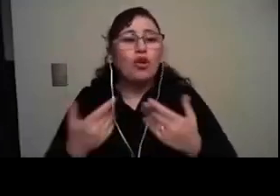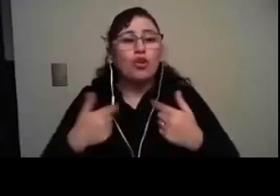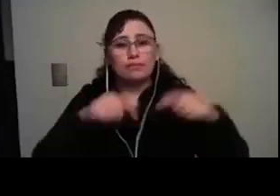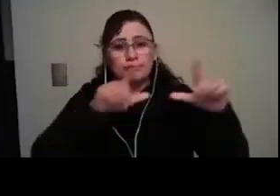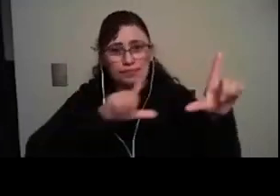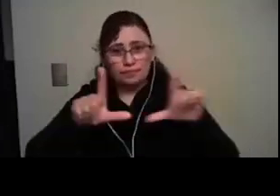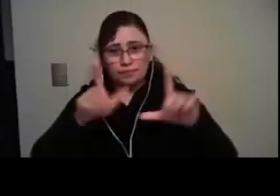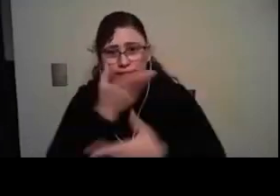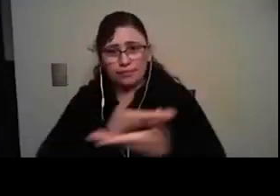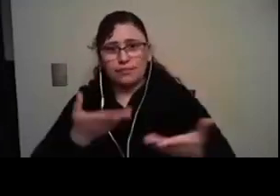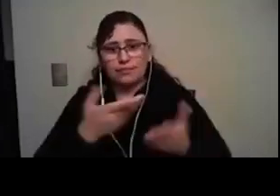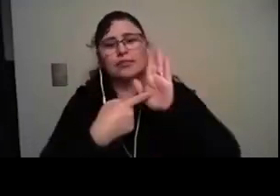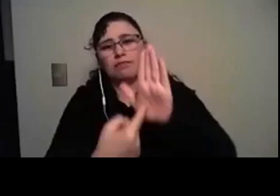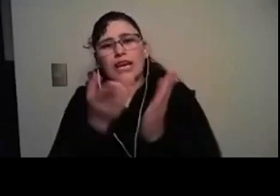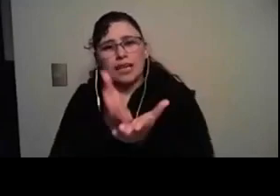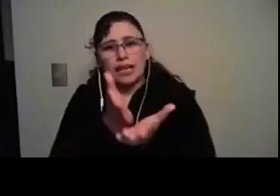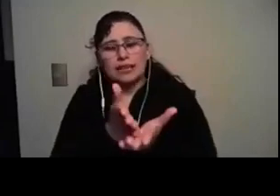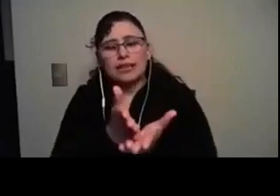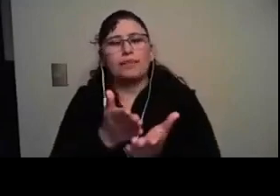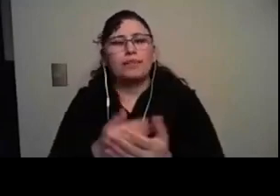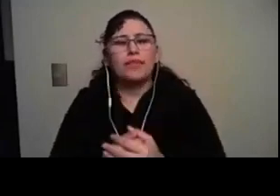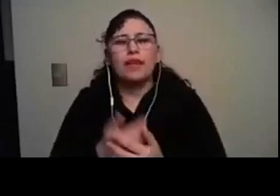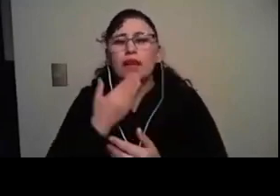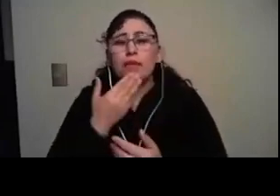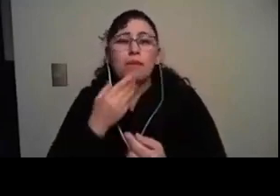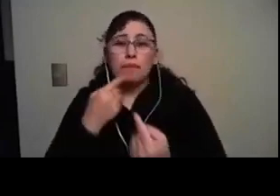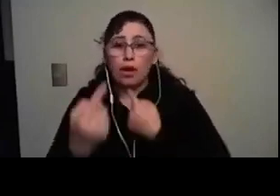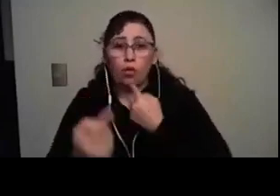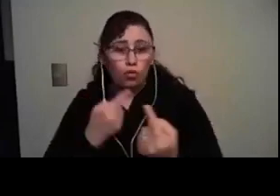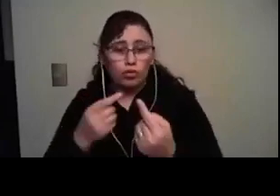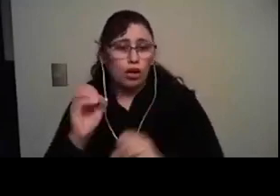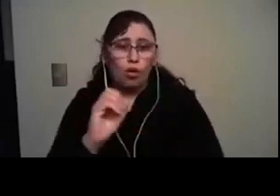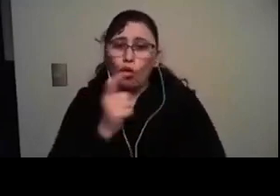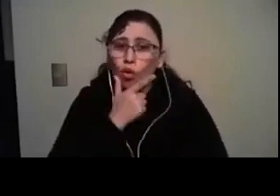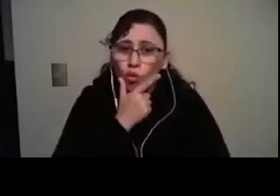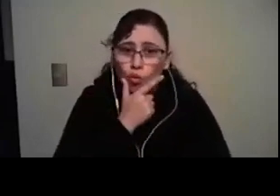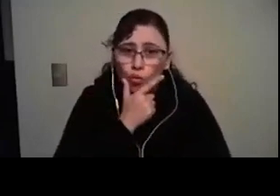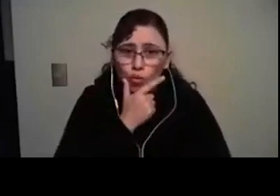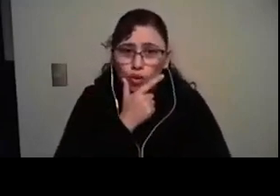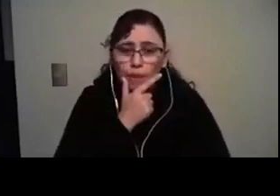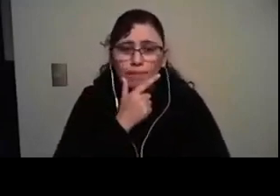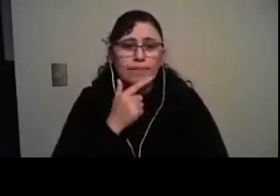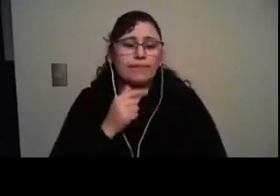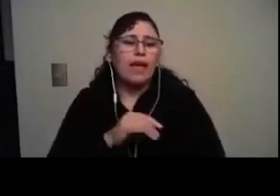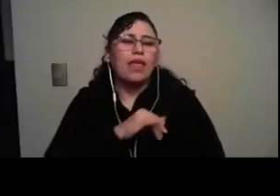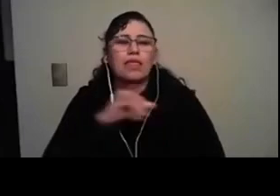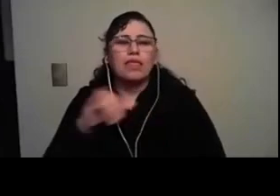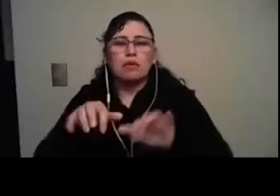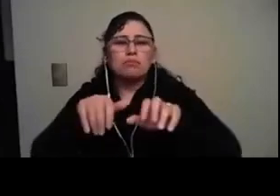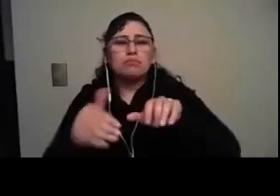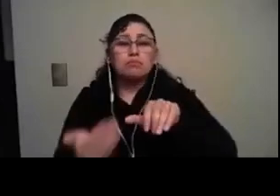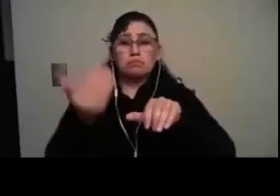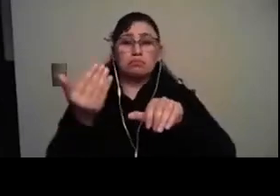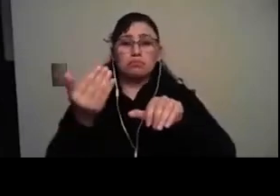que puedan ver la presentación, y por supuesto las preguntas o dudas que pudiesen tener, por favor me la escriben en el chat